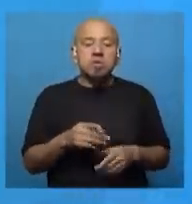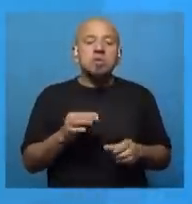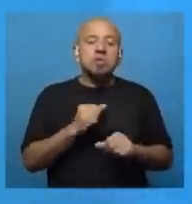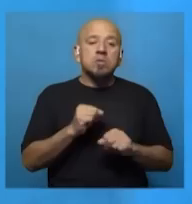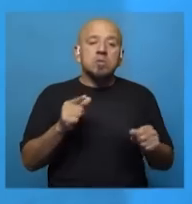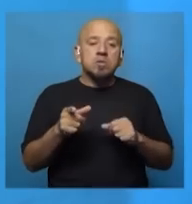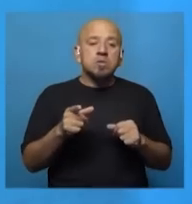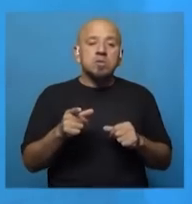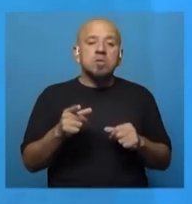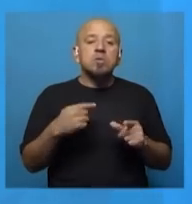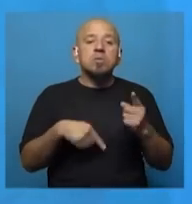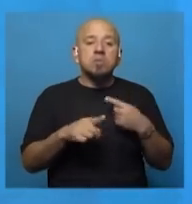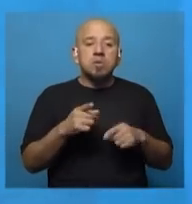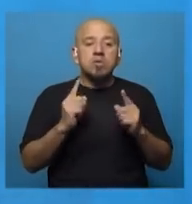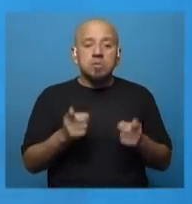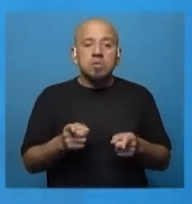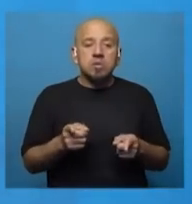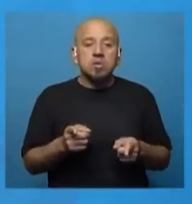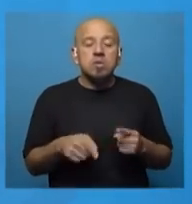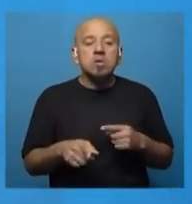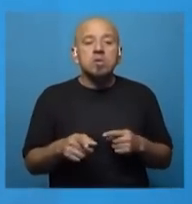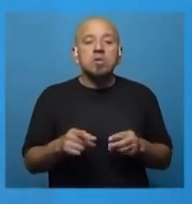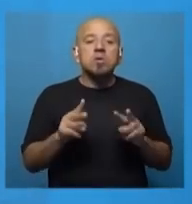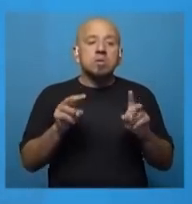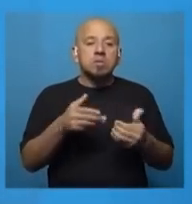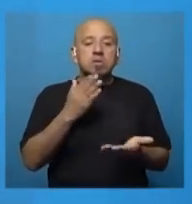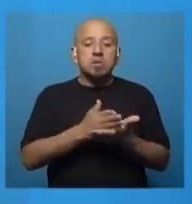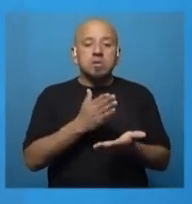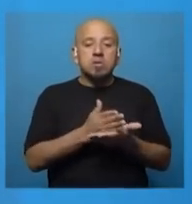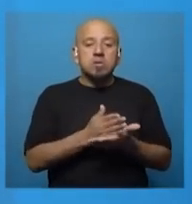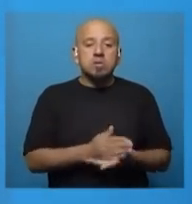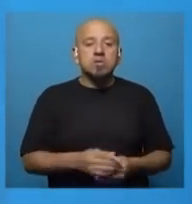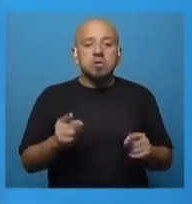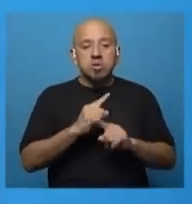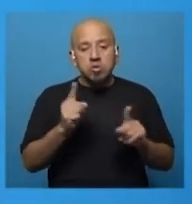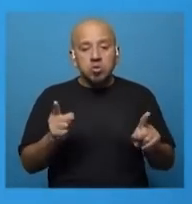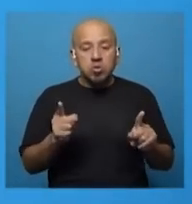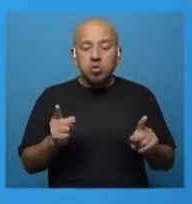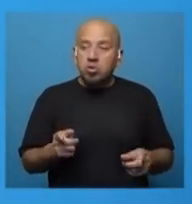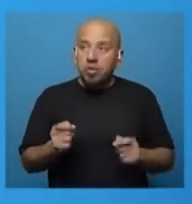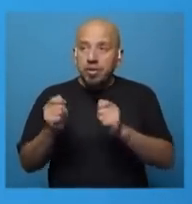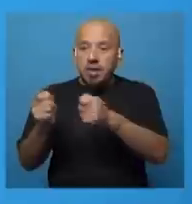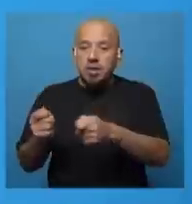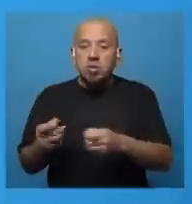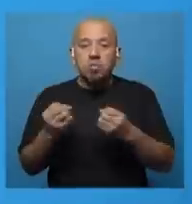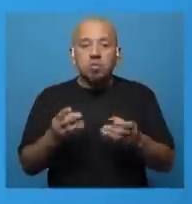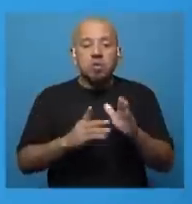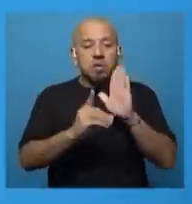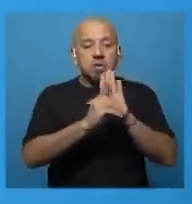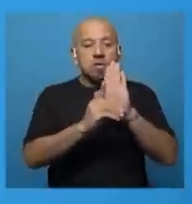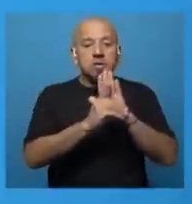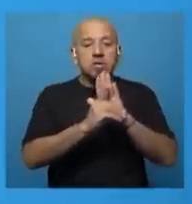considerarse ajustado derecho pero también hubiera sido ajustado a derecho no otorgarlo porque el mismo decreto